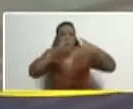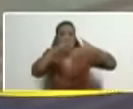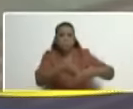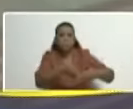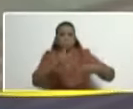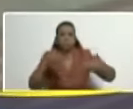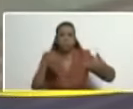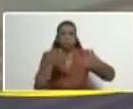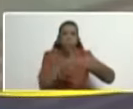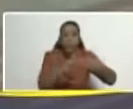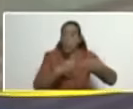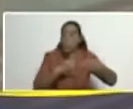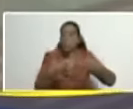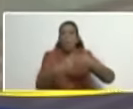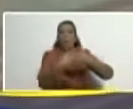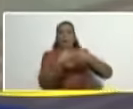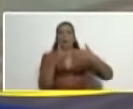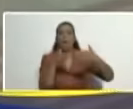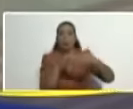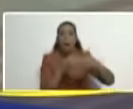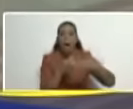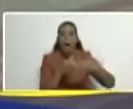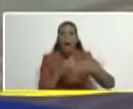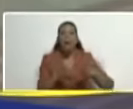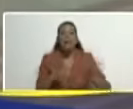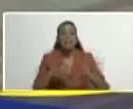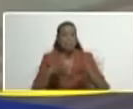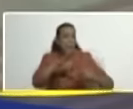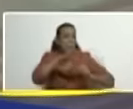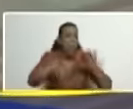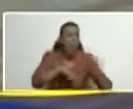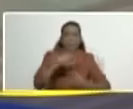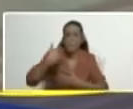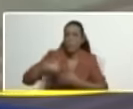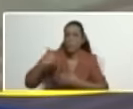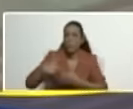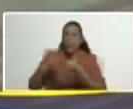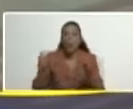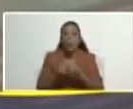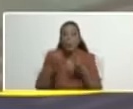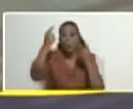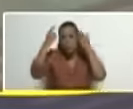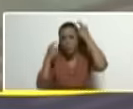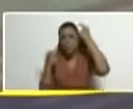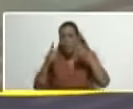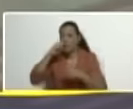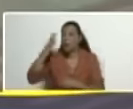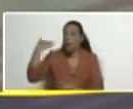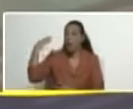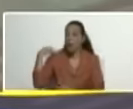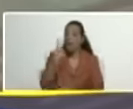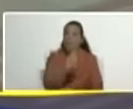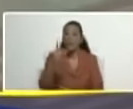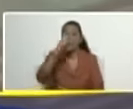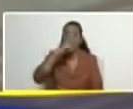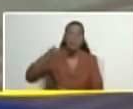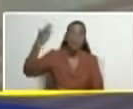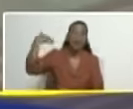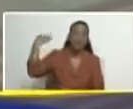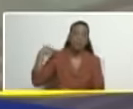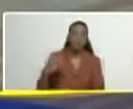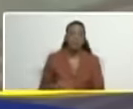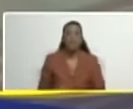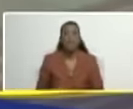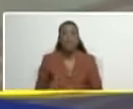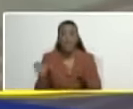dio tremenda lección histórica al derrotar el sabotaje petrolero junto al comandante Hugo Chávez. Luego, este cuerpo